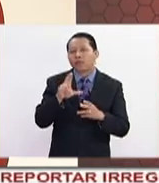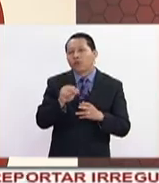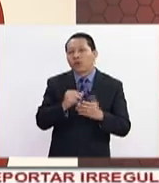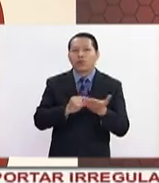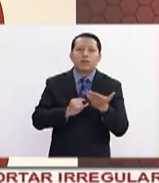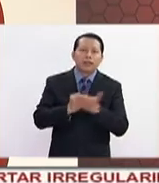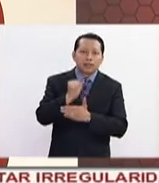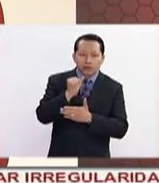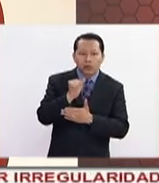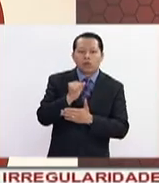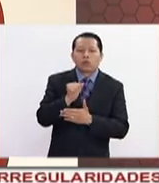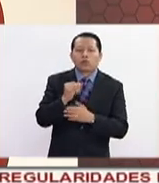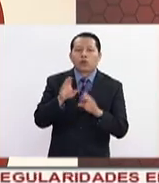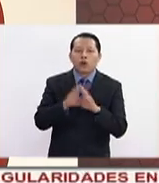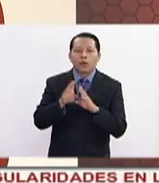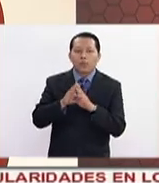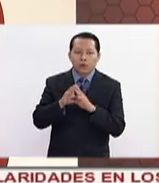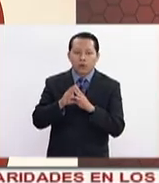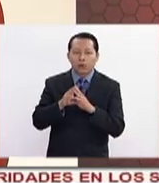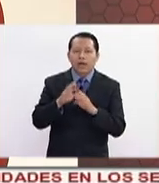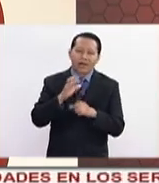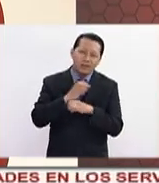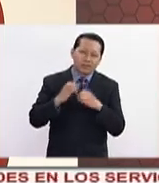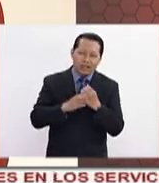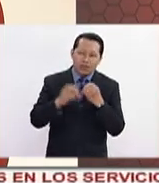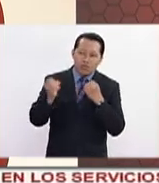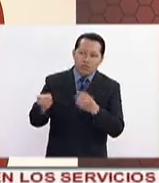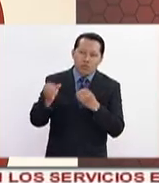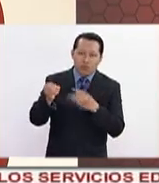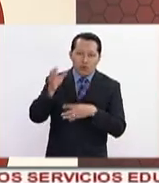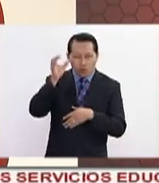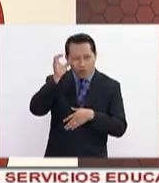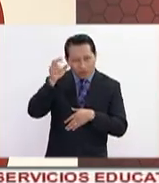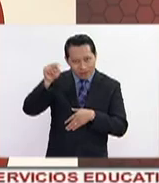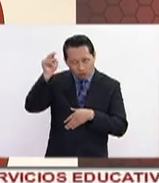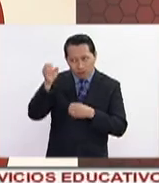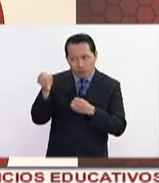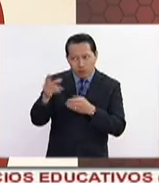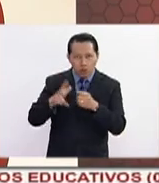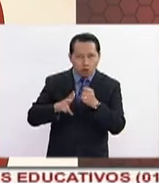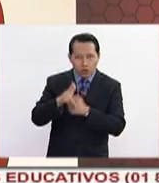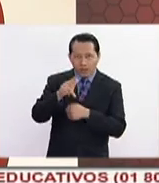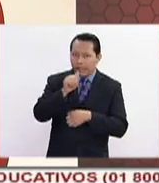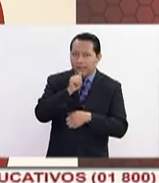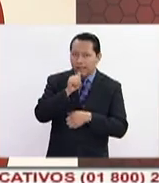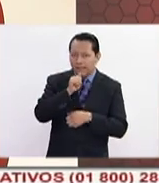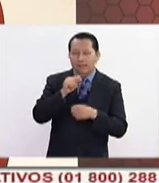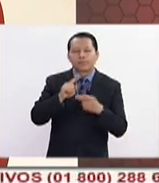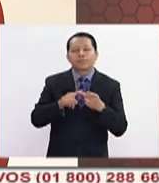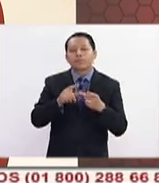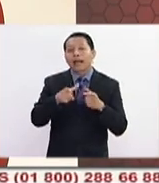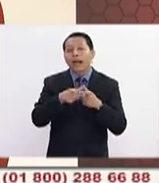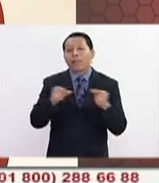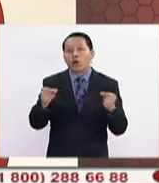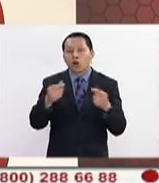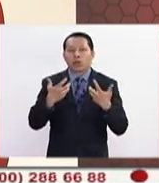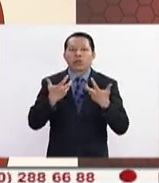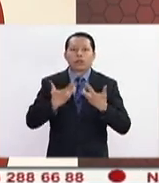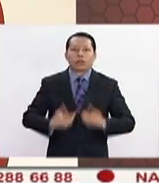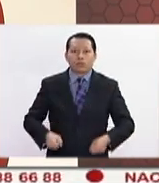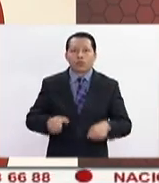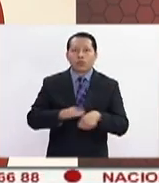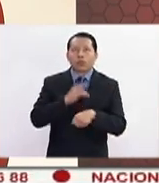a cortarles los suministros para poder seguir creando este tipo de armas. Japón en verdadero terror porque ya